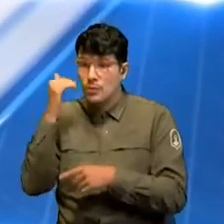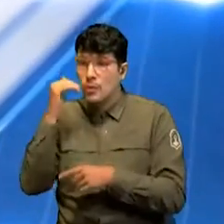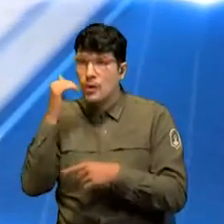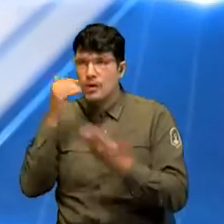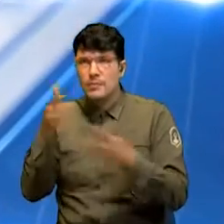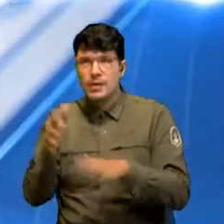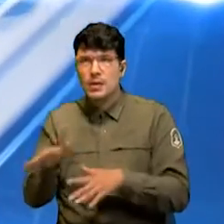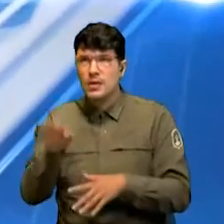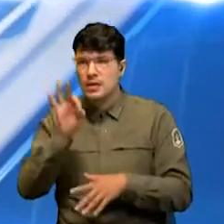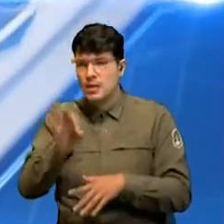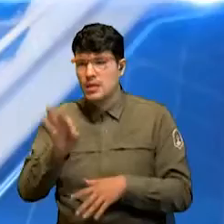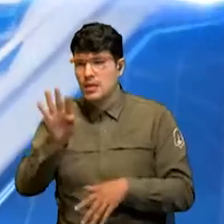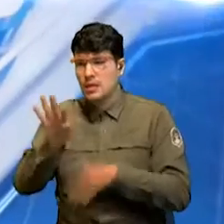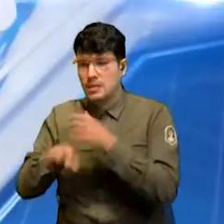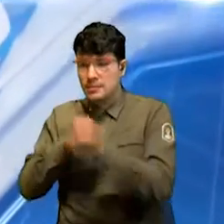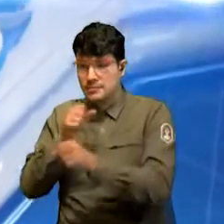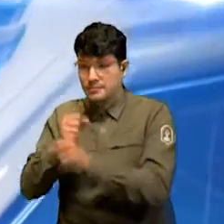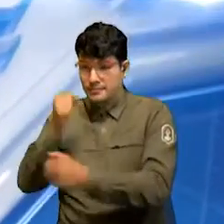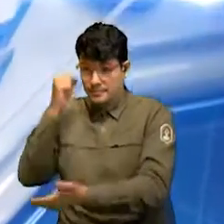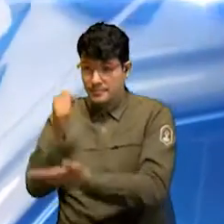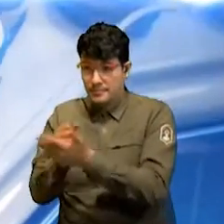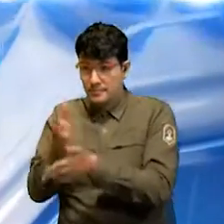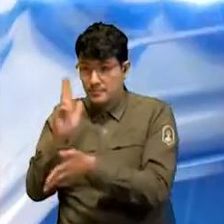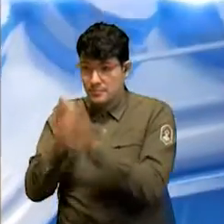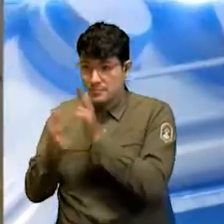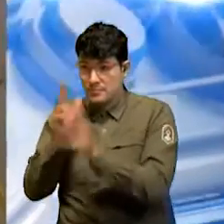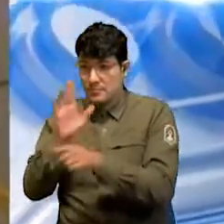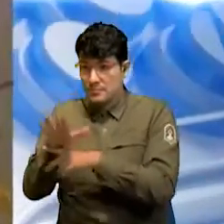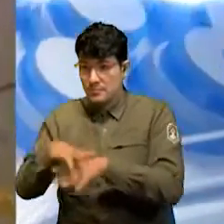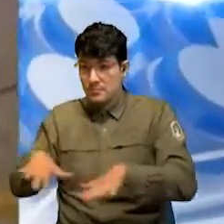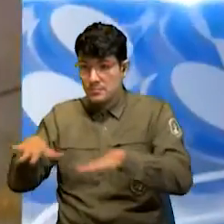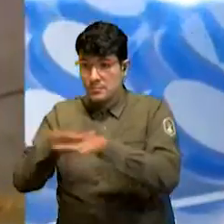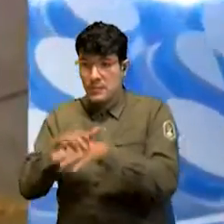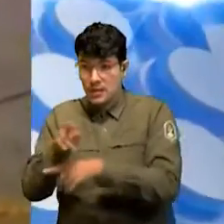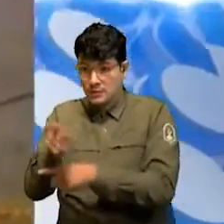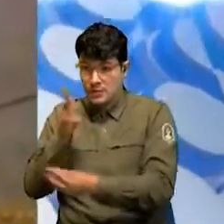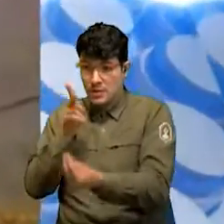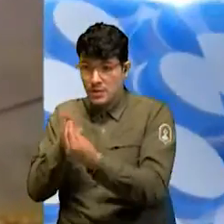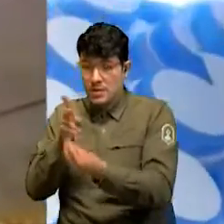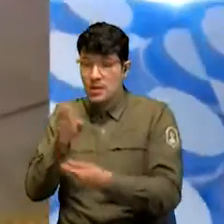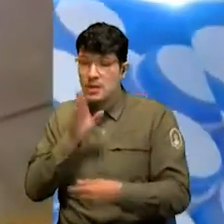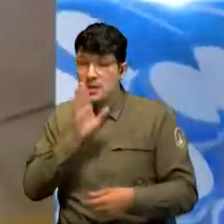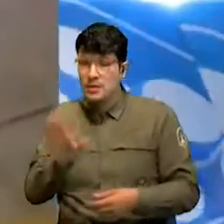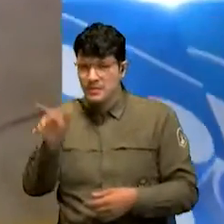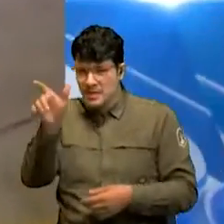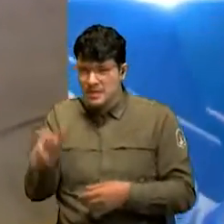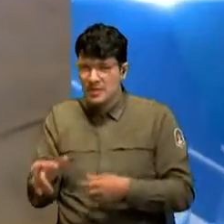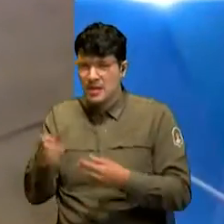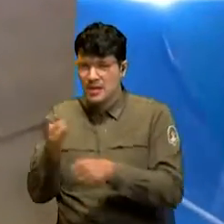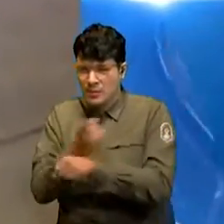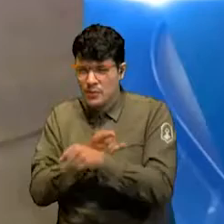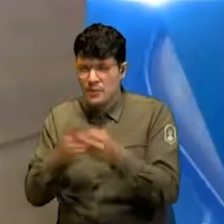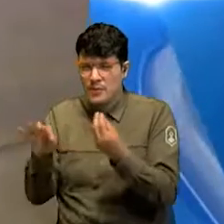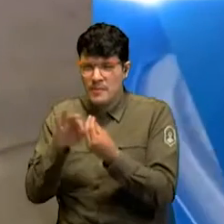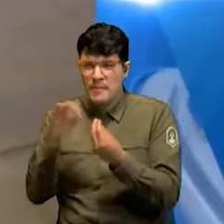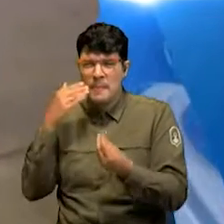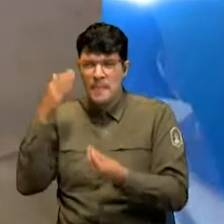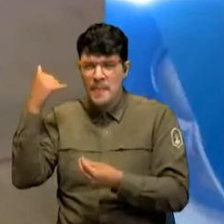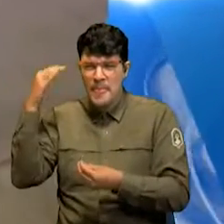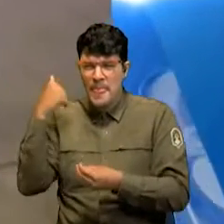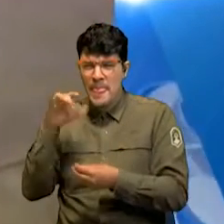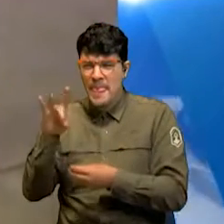aproximadamente 34 años fue asesinada de varios impactos de bala la víctima según la policía era consumidora de drogas desde hacía 15 años